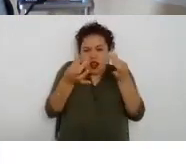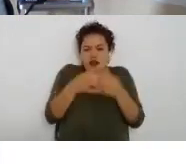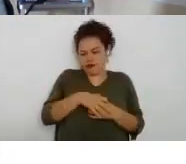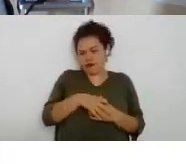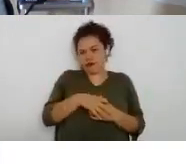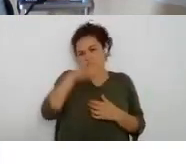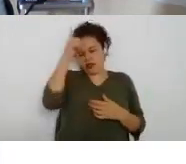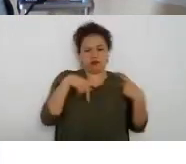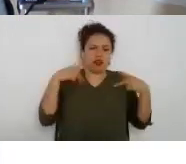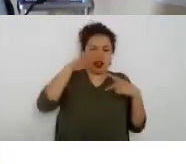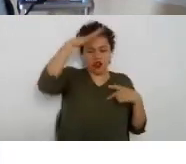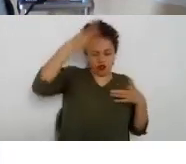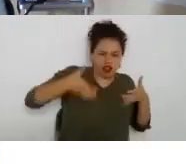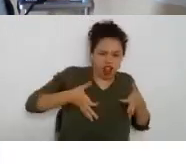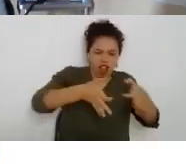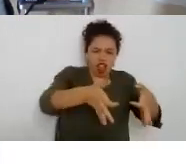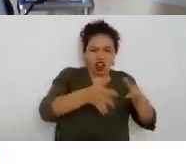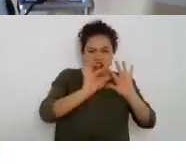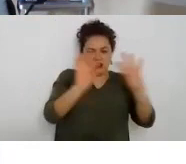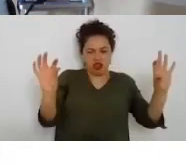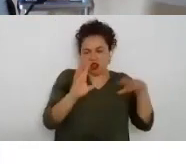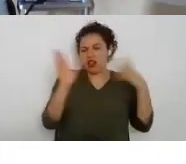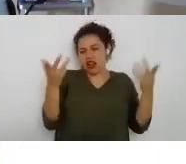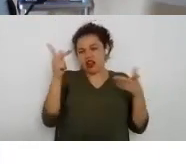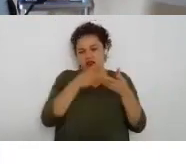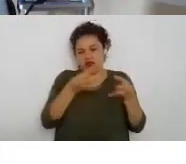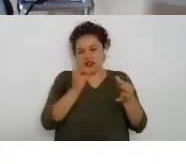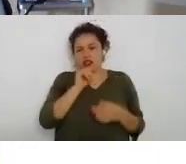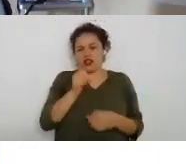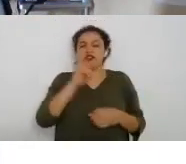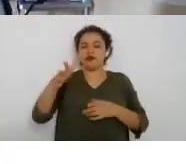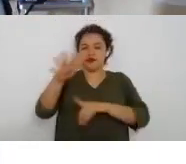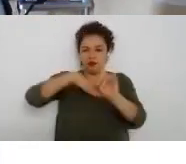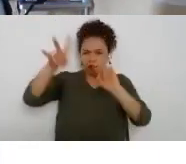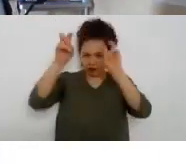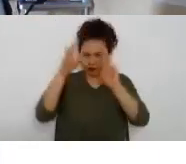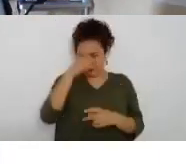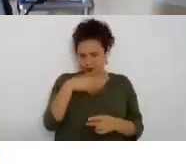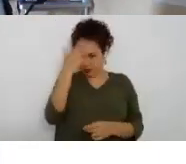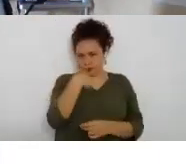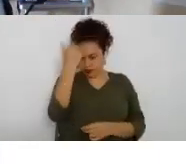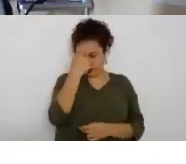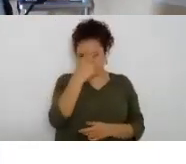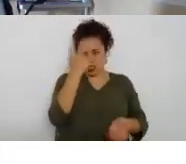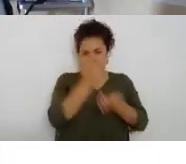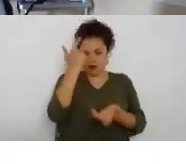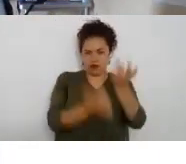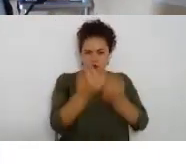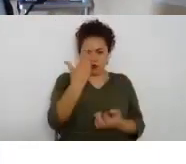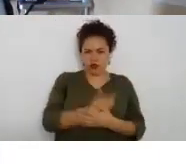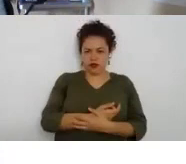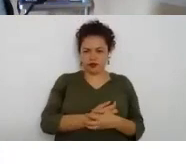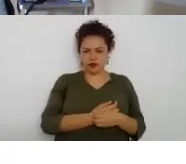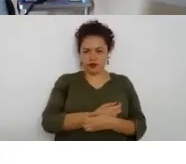una persona adulta. ¿Ok? Entonces, ese es un factor a considerar para la gravedad de una quemadura.